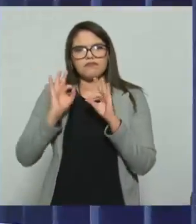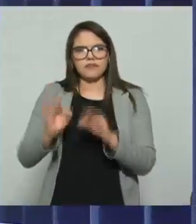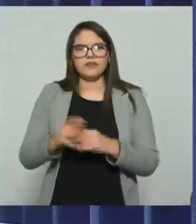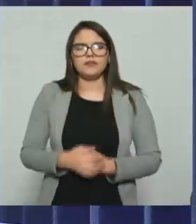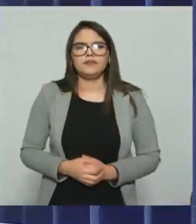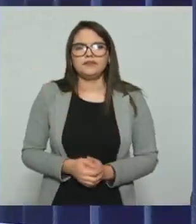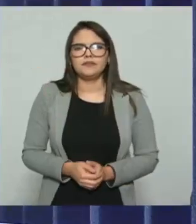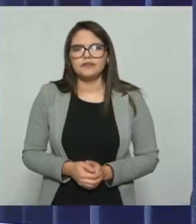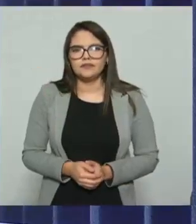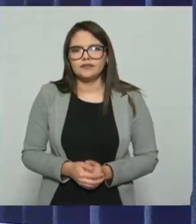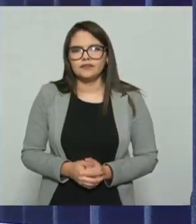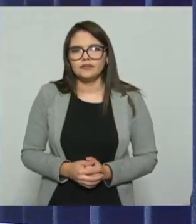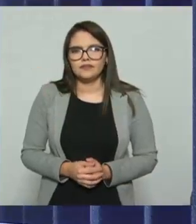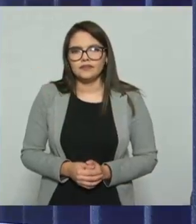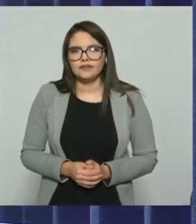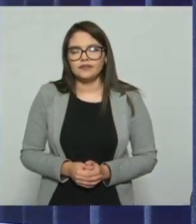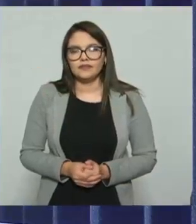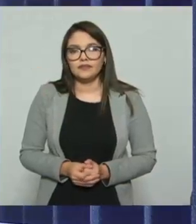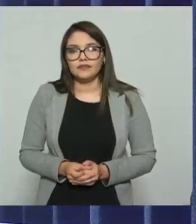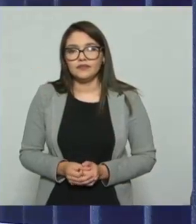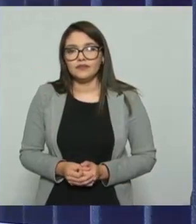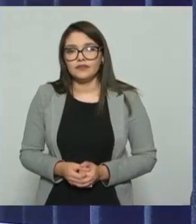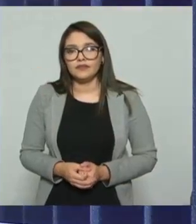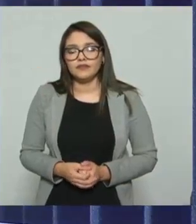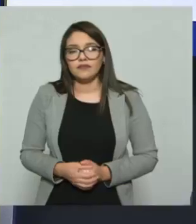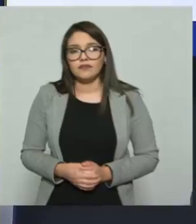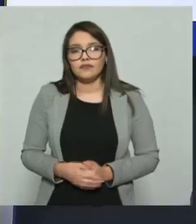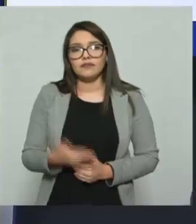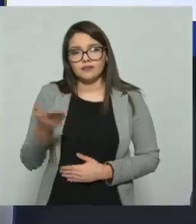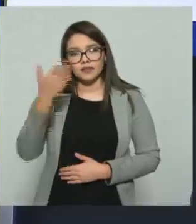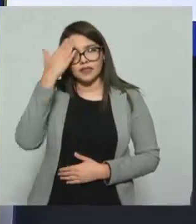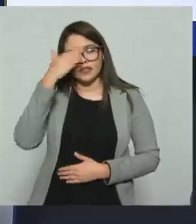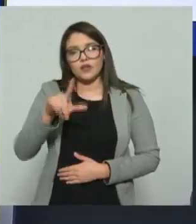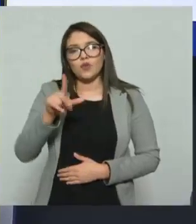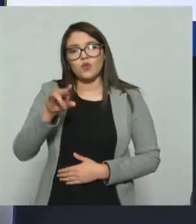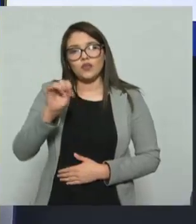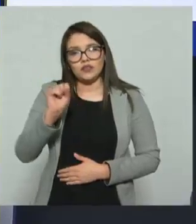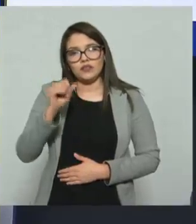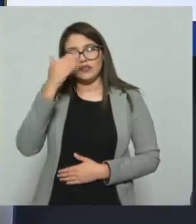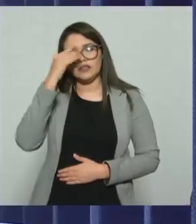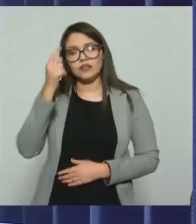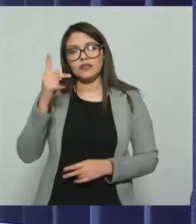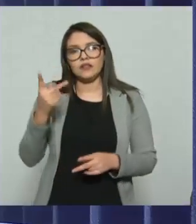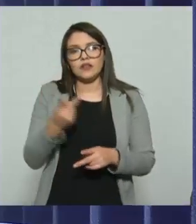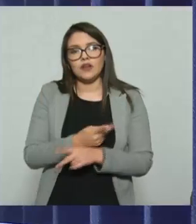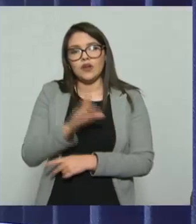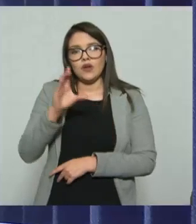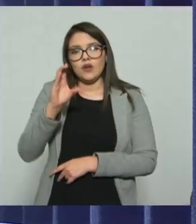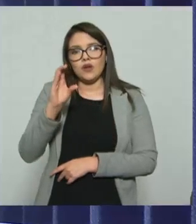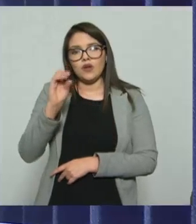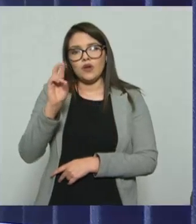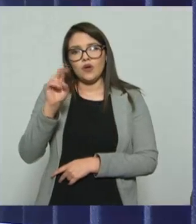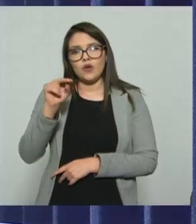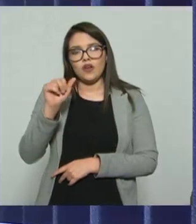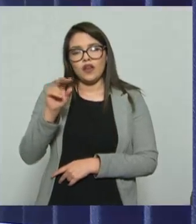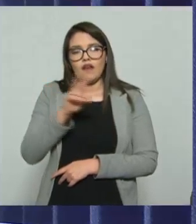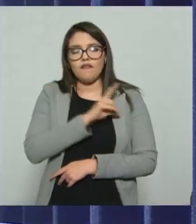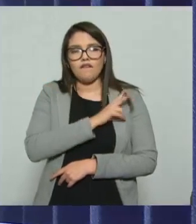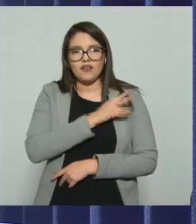ya nos saludo ya de lejos, porque sí tienes razón, Luis tiene bastante razón con lo del coronavirus y otro tipo de enfermedades de padecimientos.